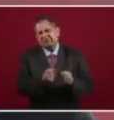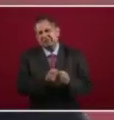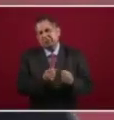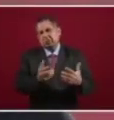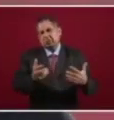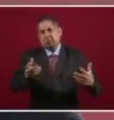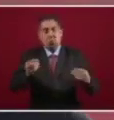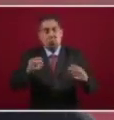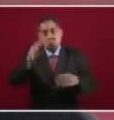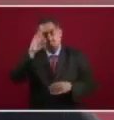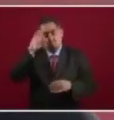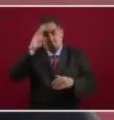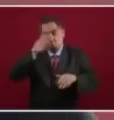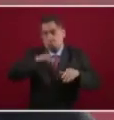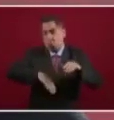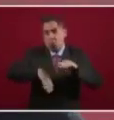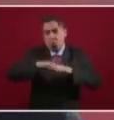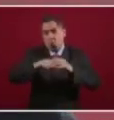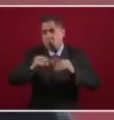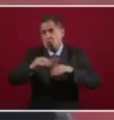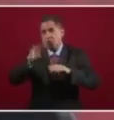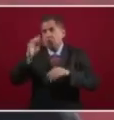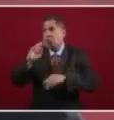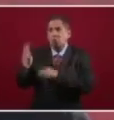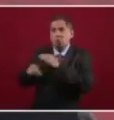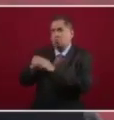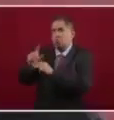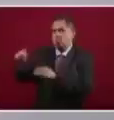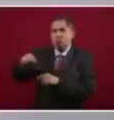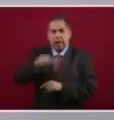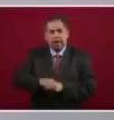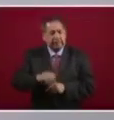eran de los más altos del mundo,